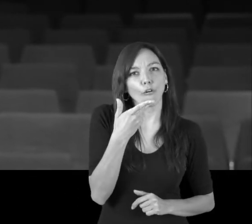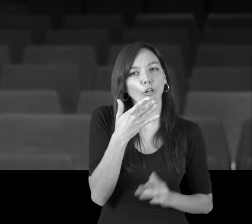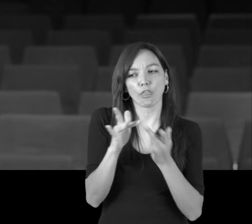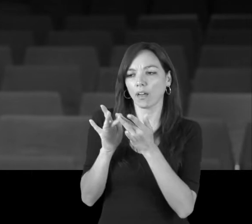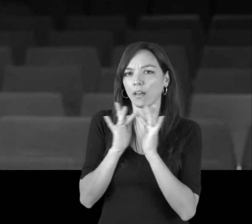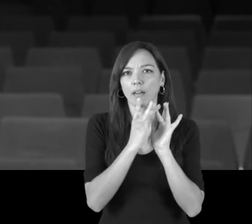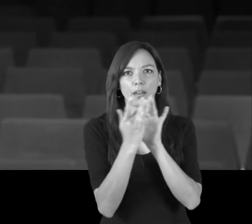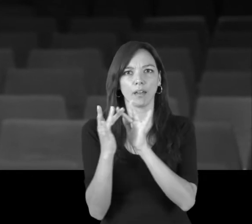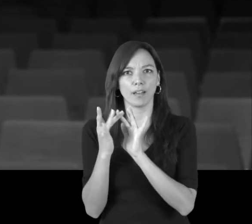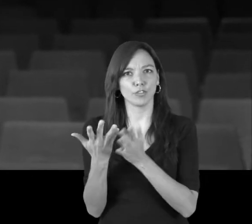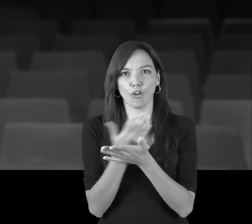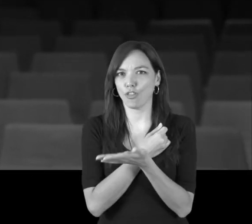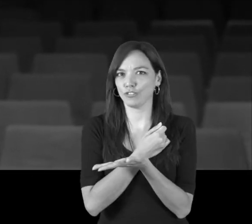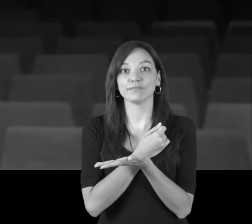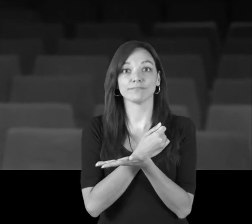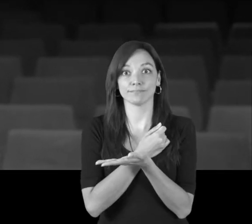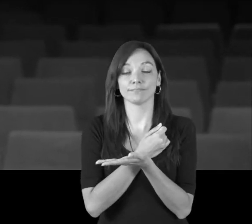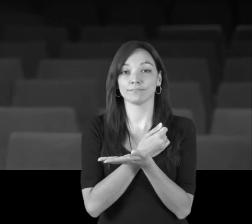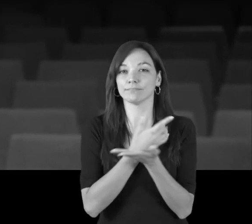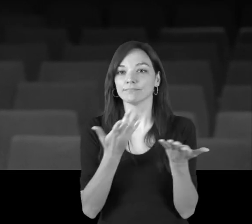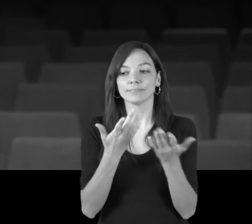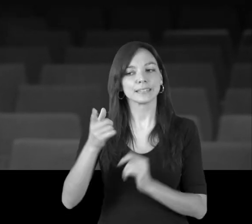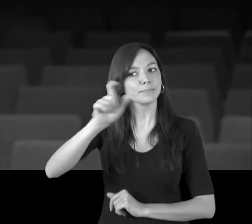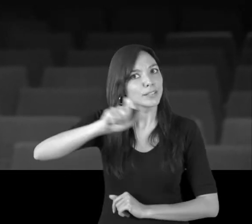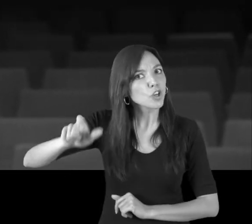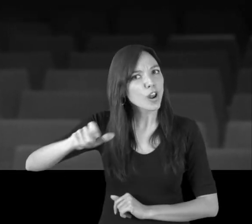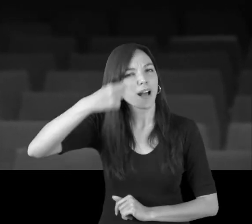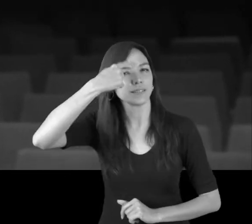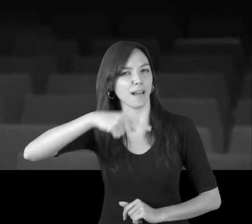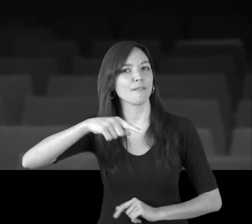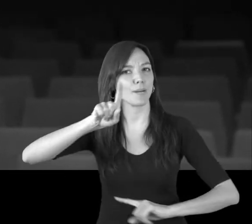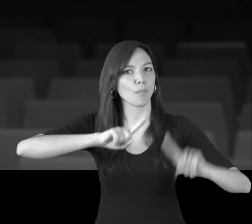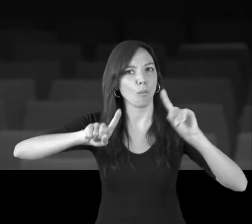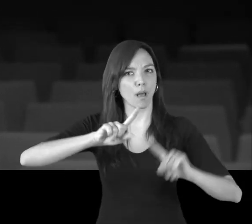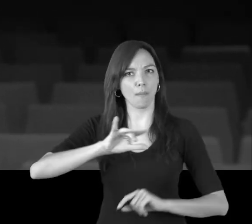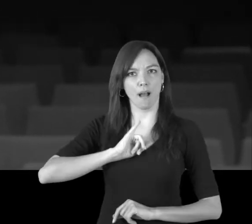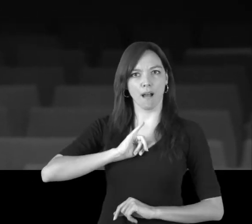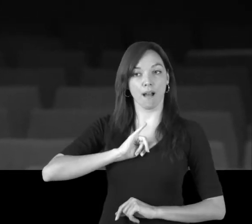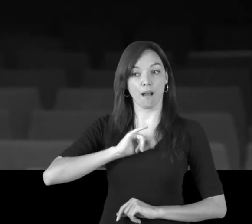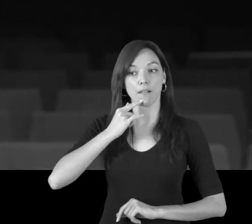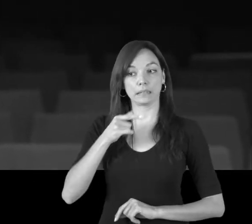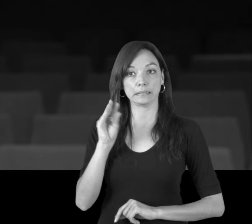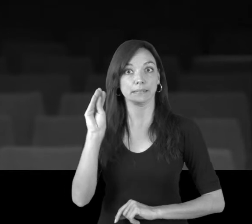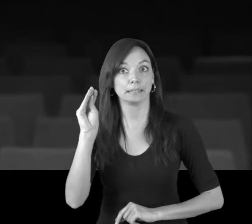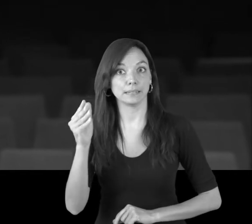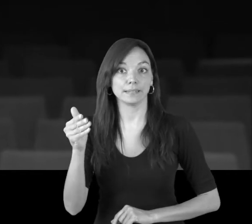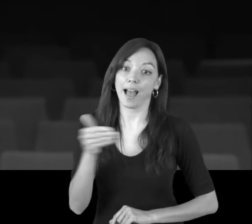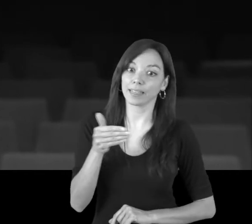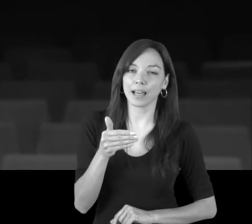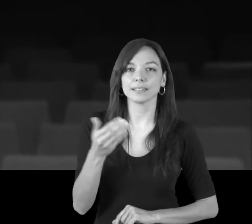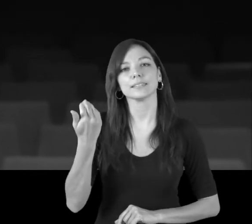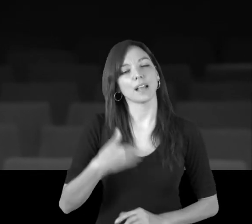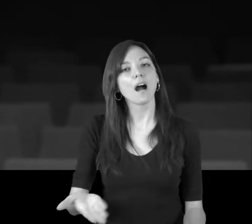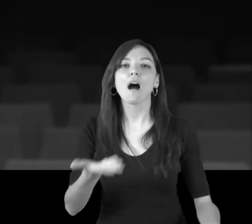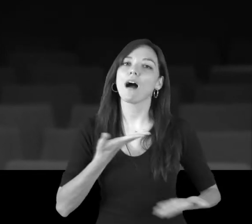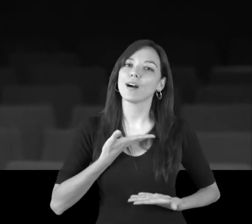pueblo pequeñito nos conocemos todos y ya saben el problema que tú tienes, y antes de tú